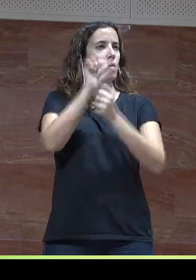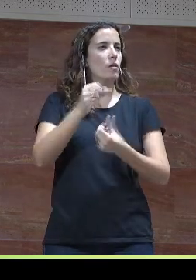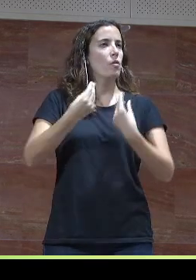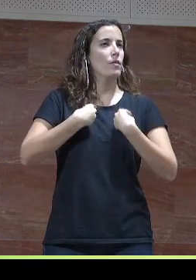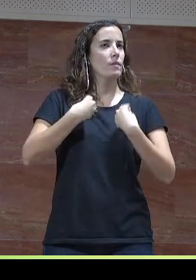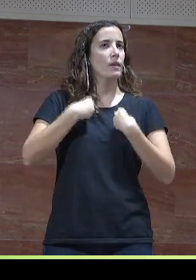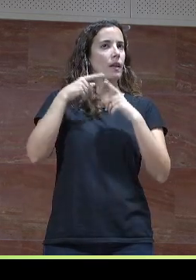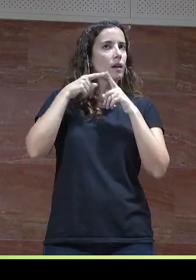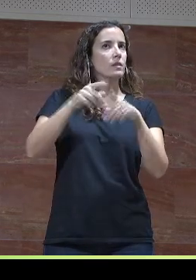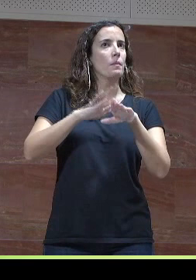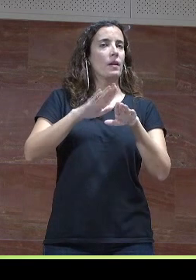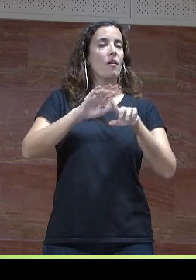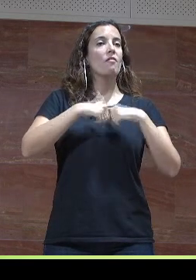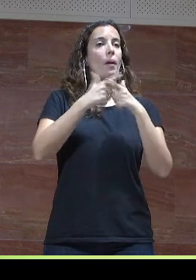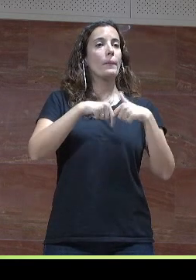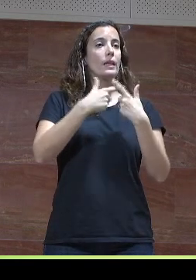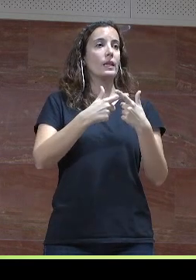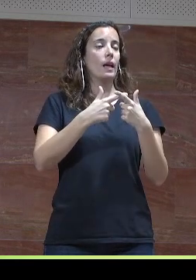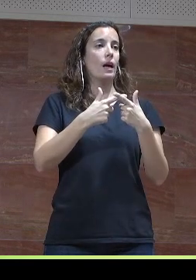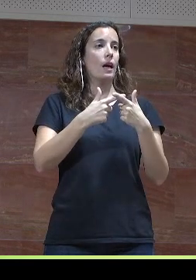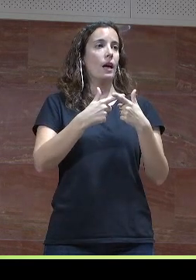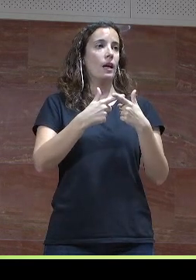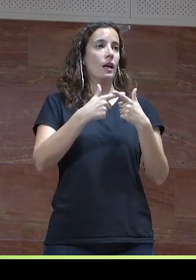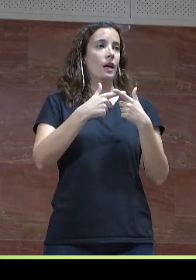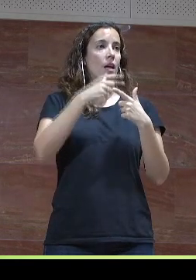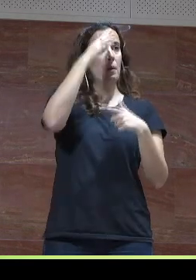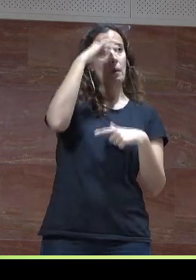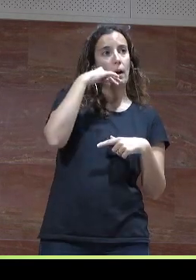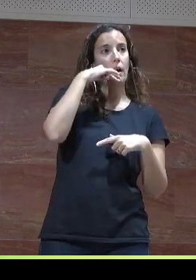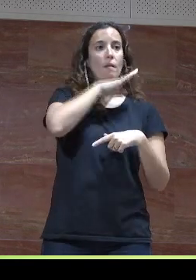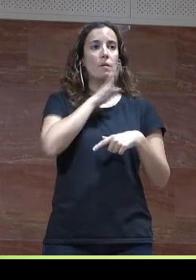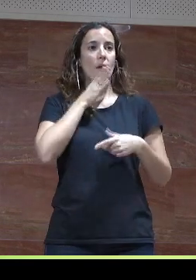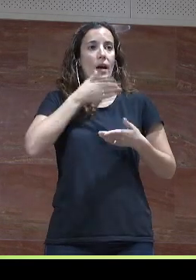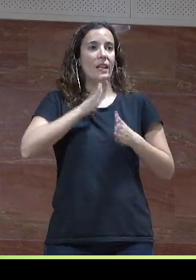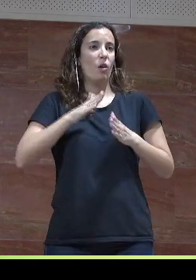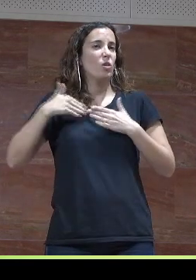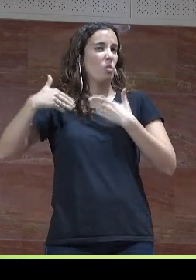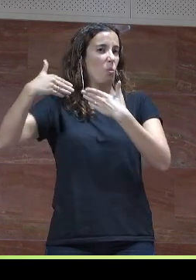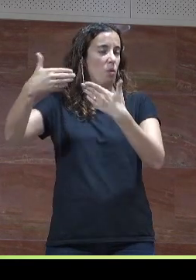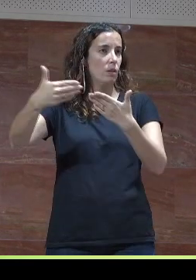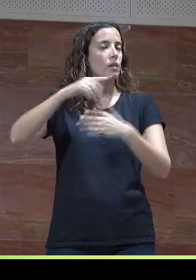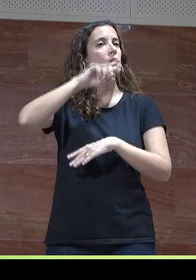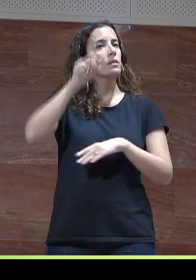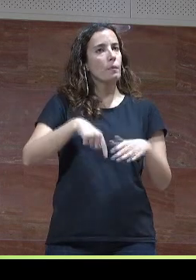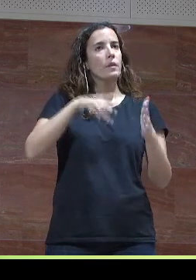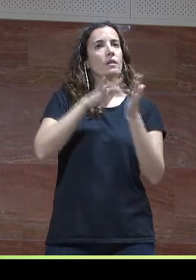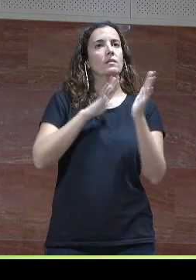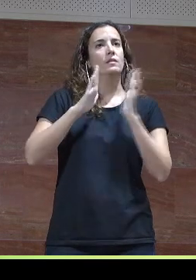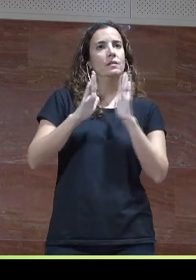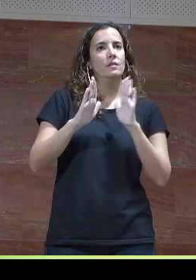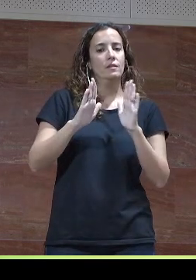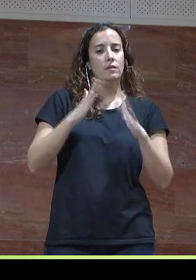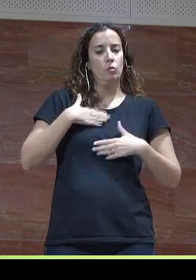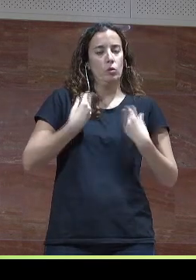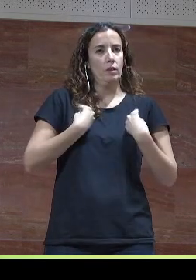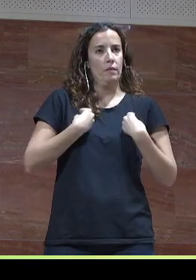para una familia mononuclear, que es algo que ya no existe prácticamente, también tenemos el periodo, digamos, de nuestra vida,